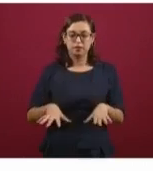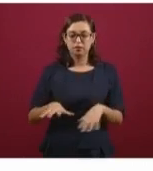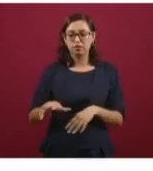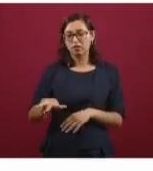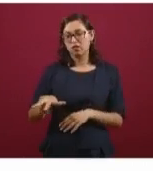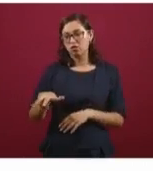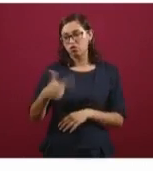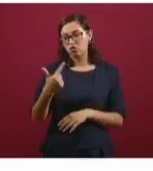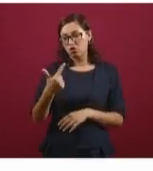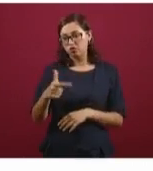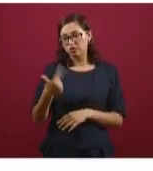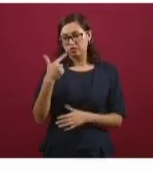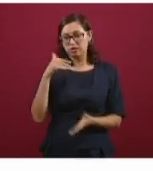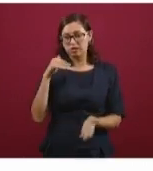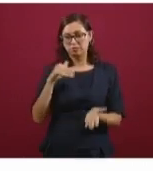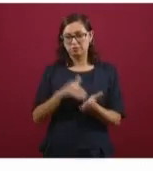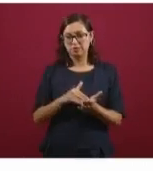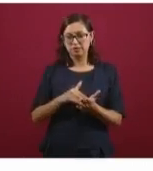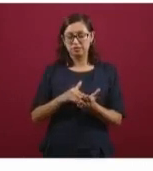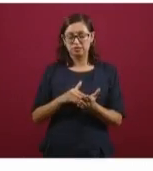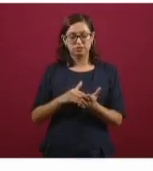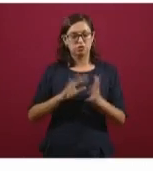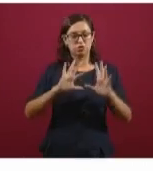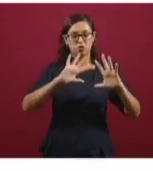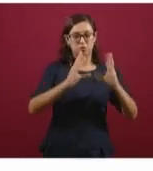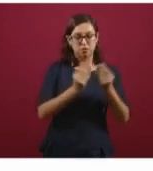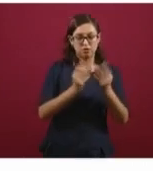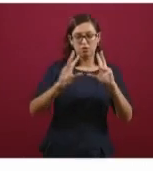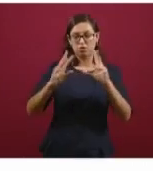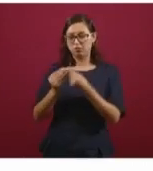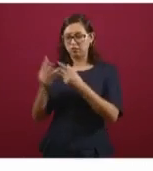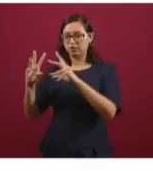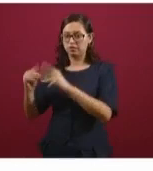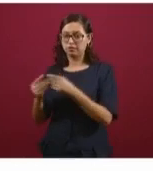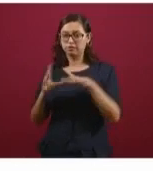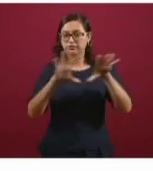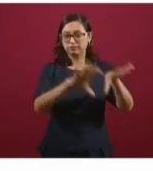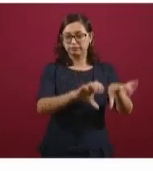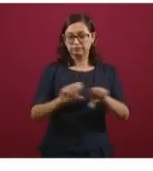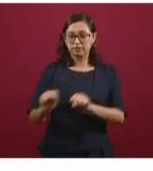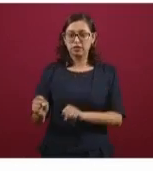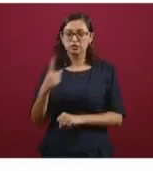12.000, ahí están los totales, y las recuperadas, las 193.000.